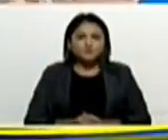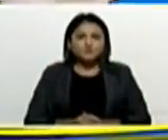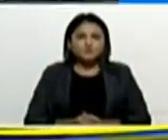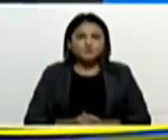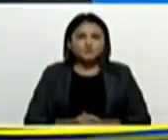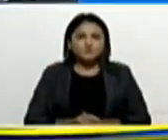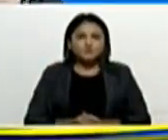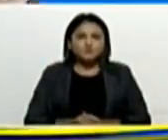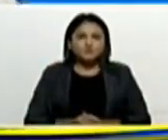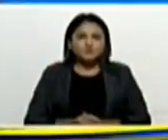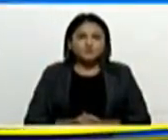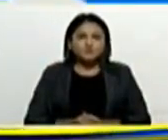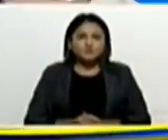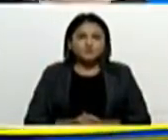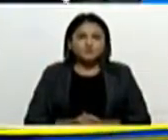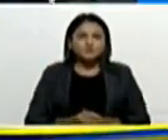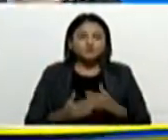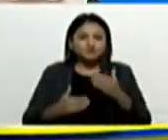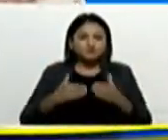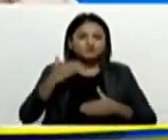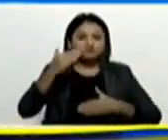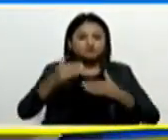Que se vino forjando